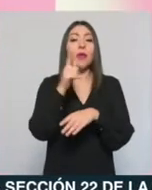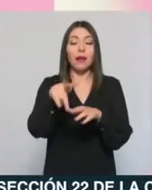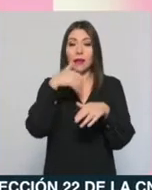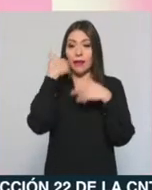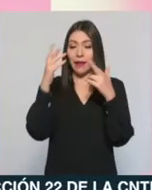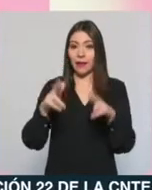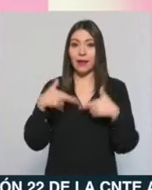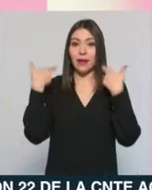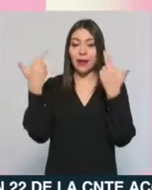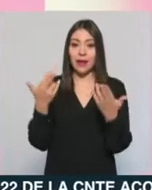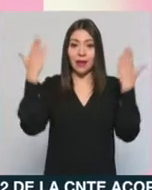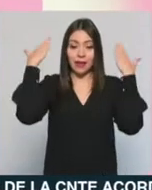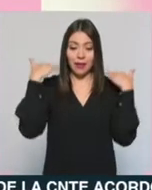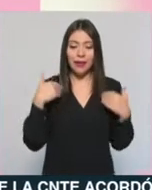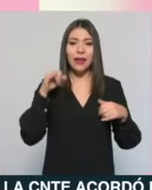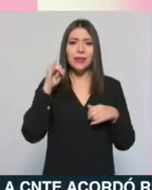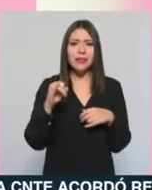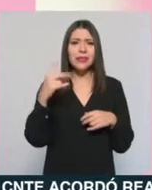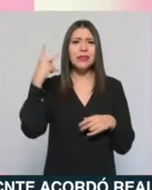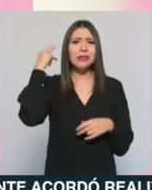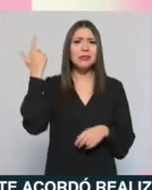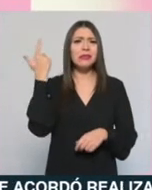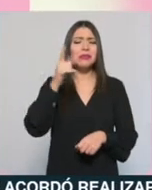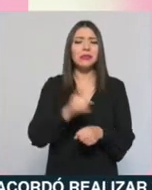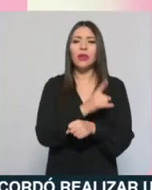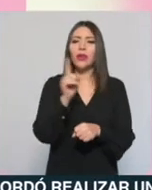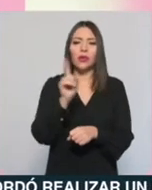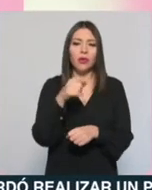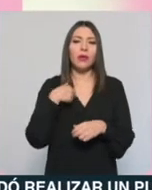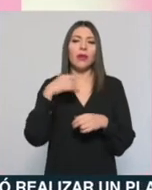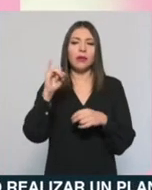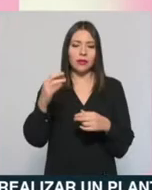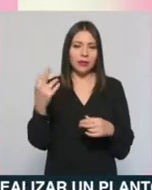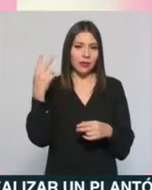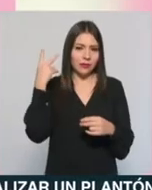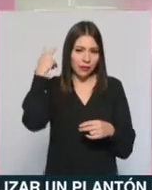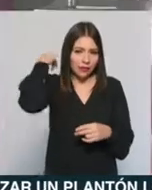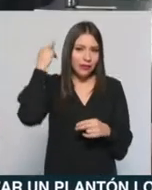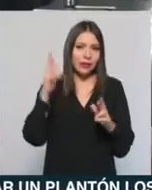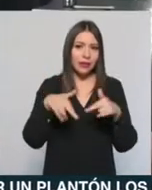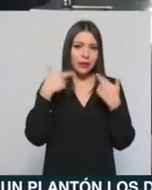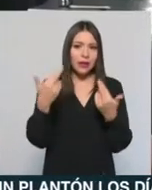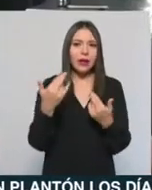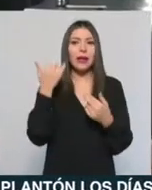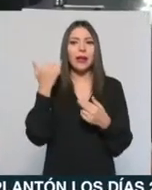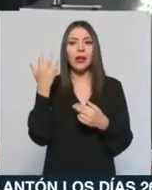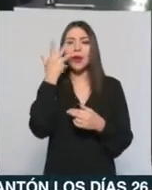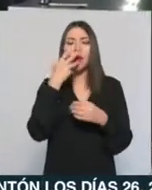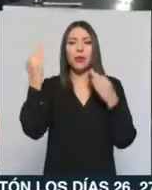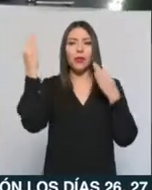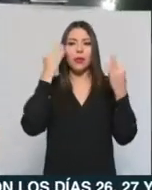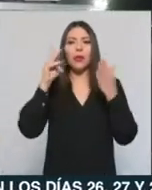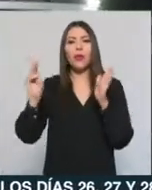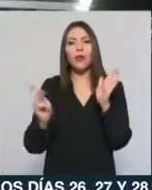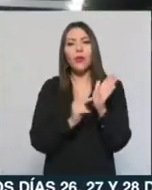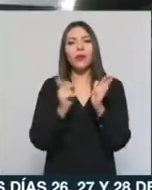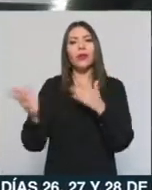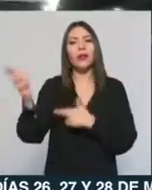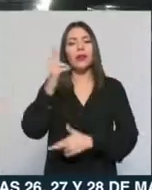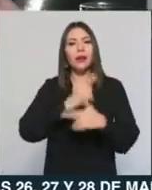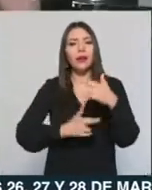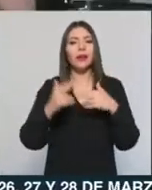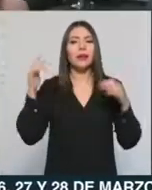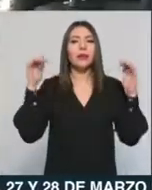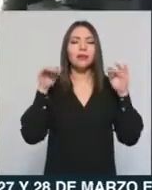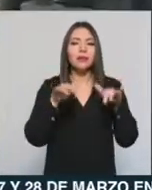también ellas quedan bonitas. Así es. Y al final de cuentas también yo hago que regresen conmigo, ¿no? Al final también es como proponerles un cambio de look,